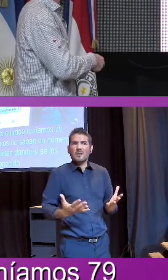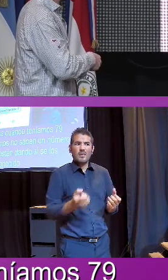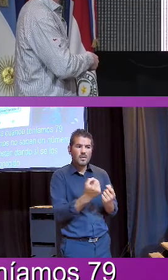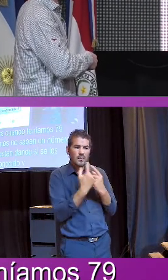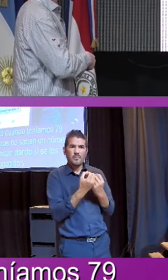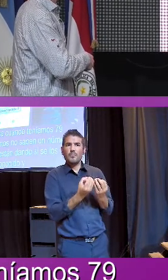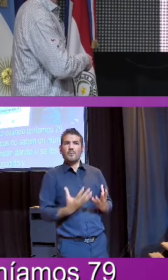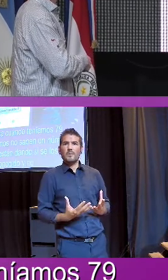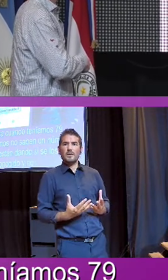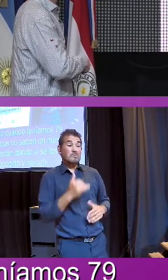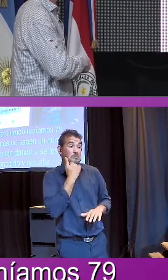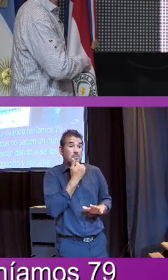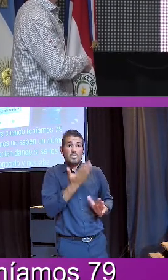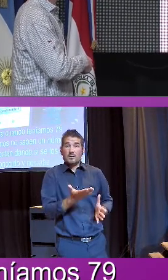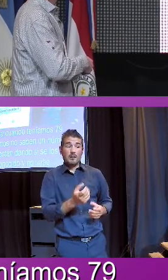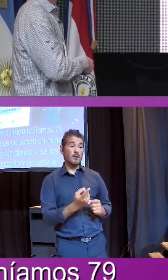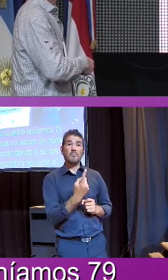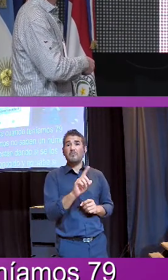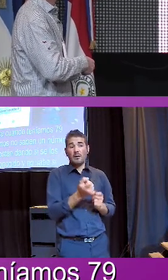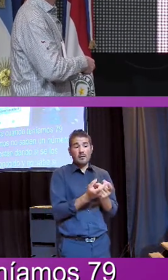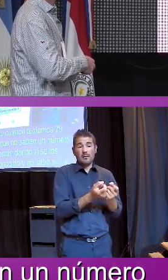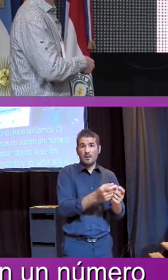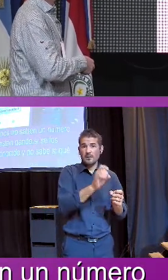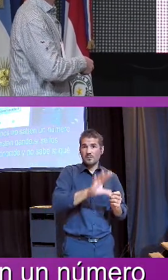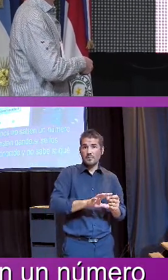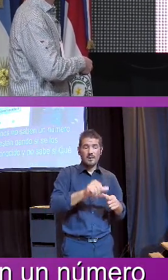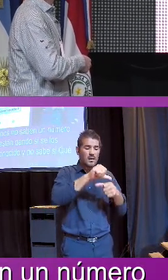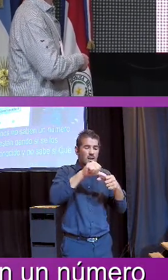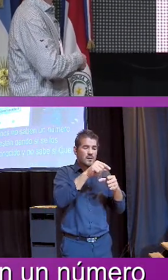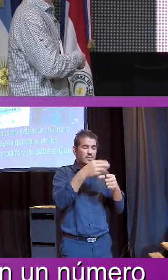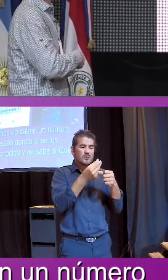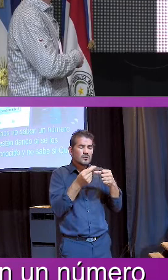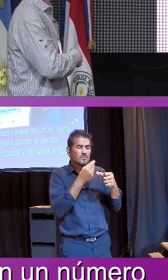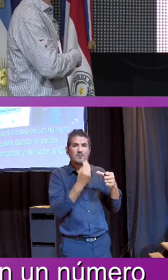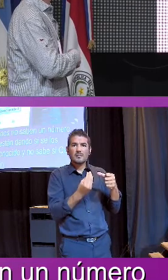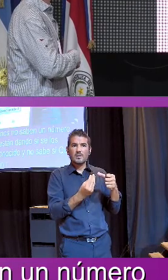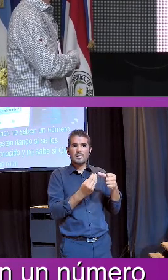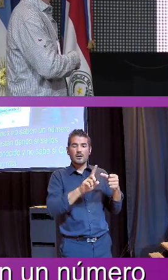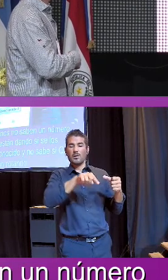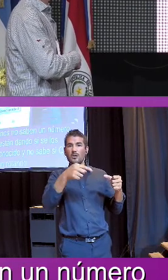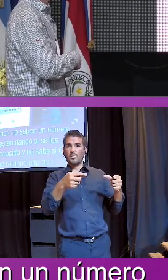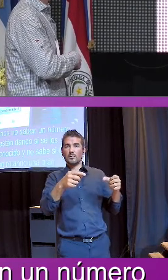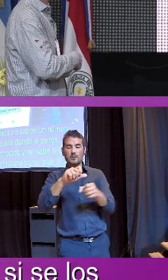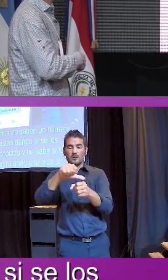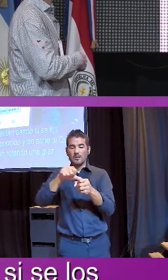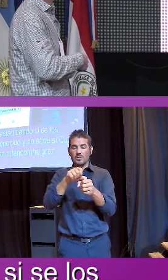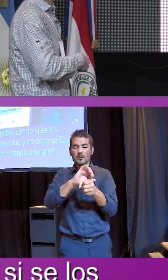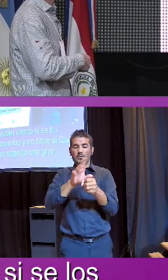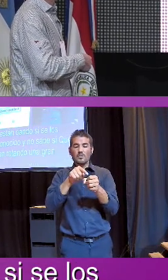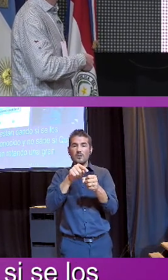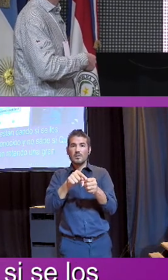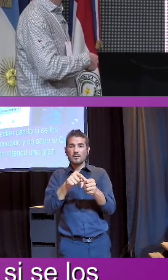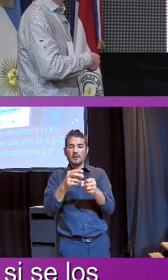y no sabe, ¿sí?, qué es lo que tiene el aceite. Otros fueron rotando, una gran mayoría fueron rotando